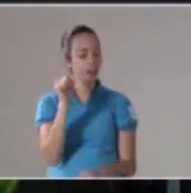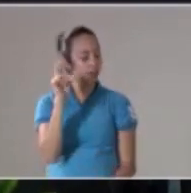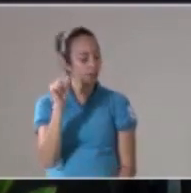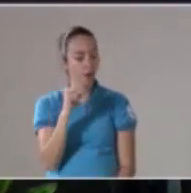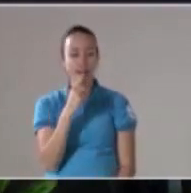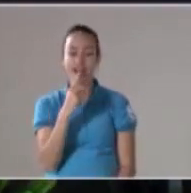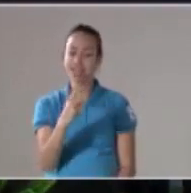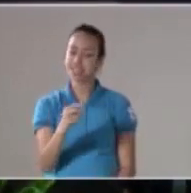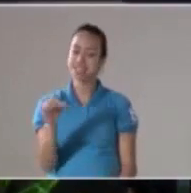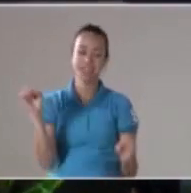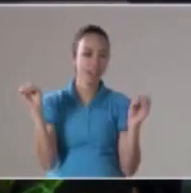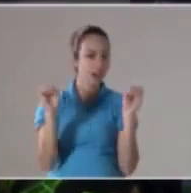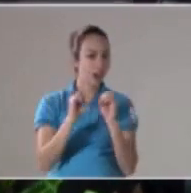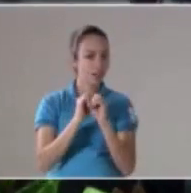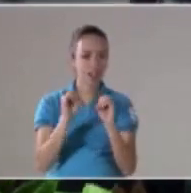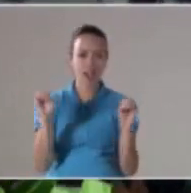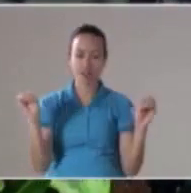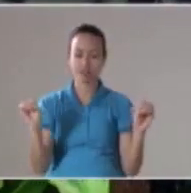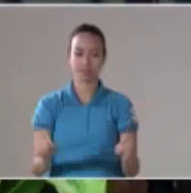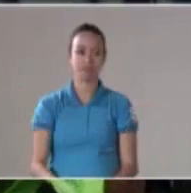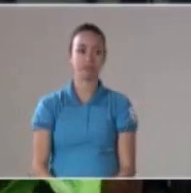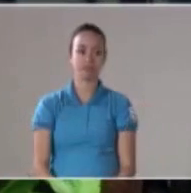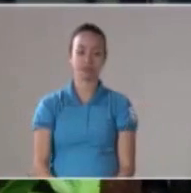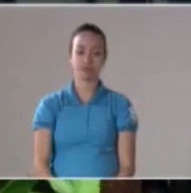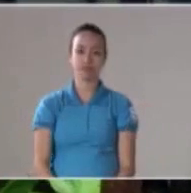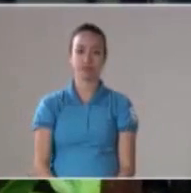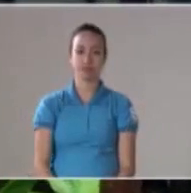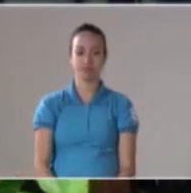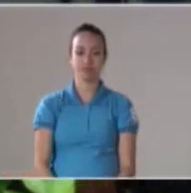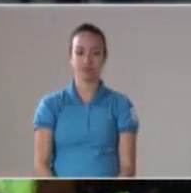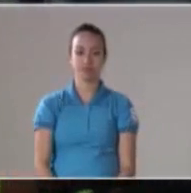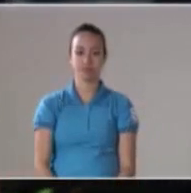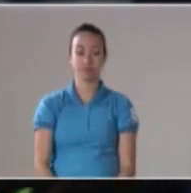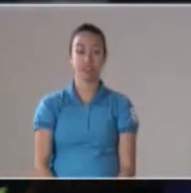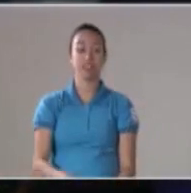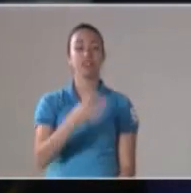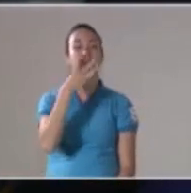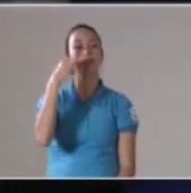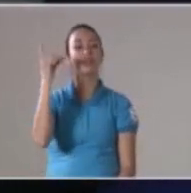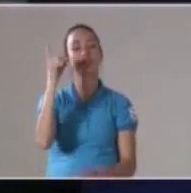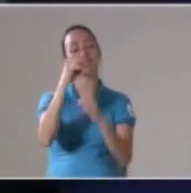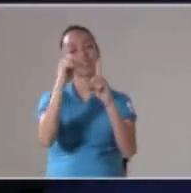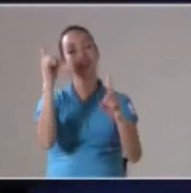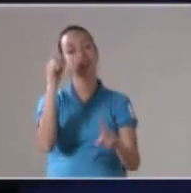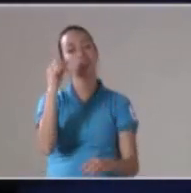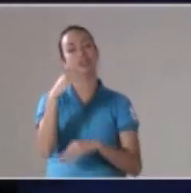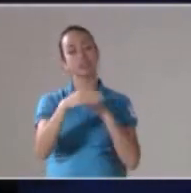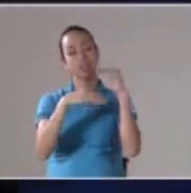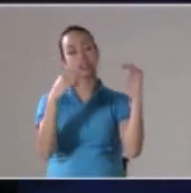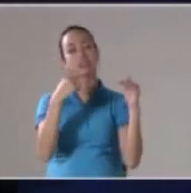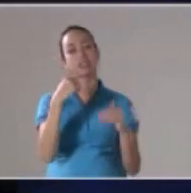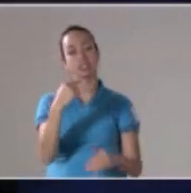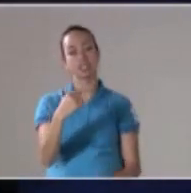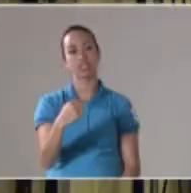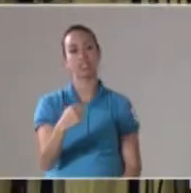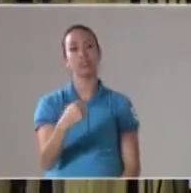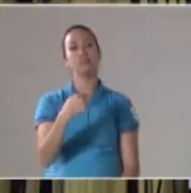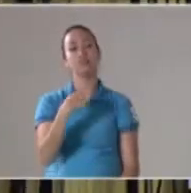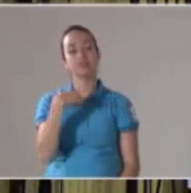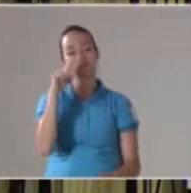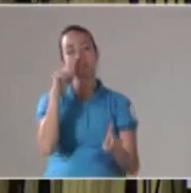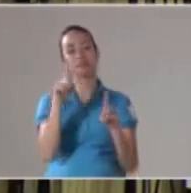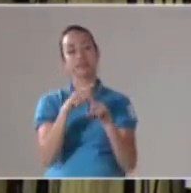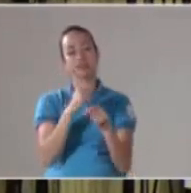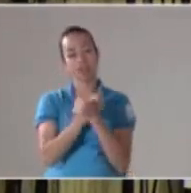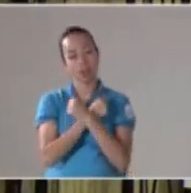labios. Ni una palabra voy a decir. Y Dios desde los cielos dice: yo también amo mi nombre, hijo. Yo